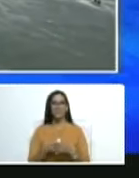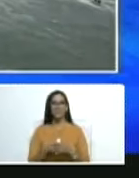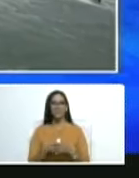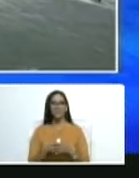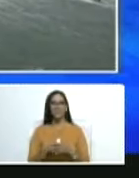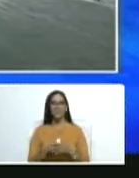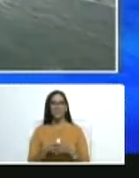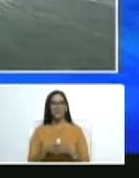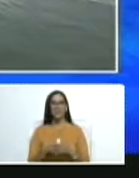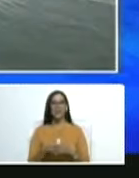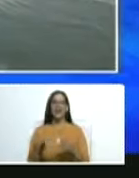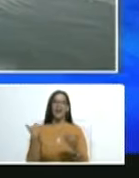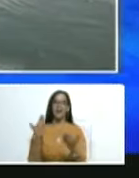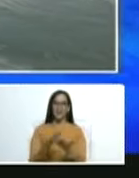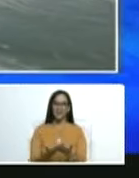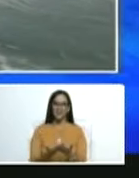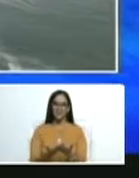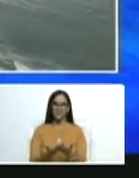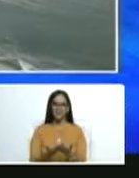hacia